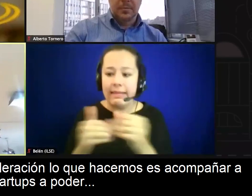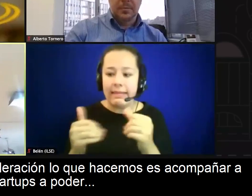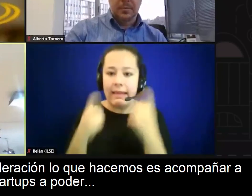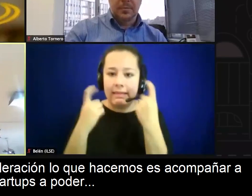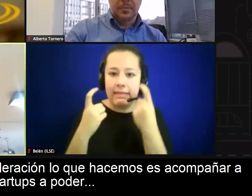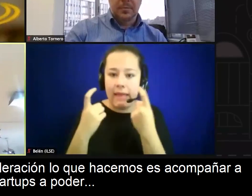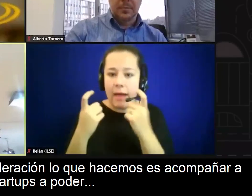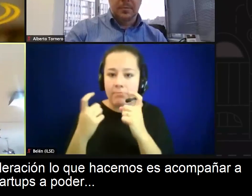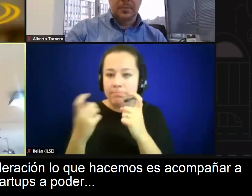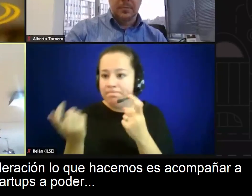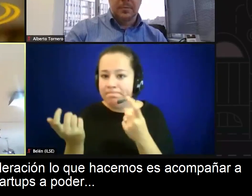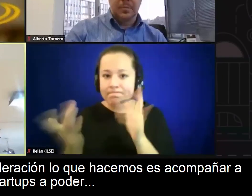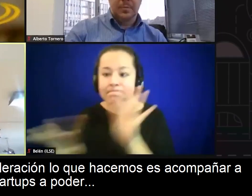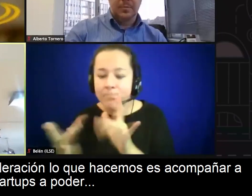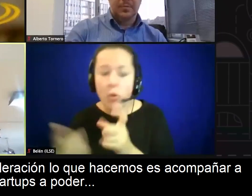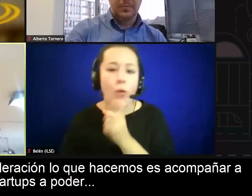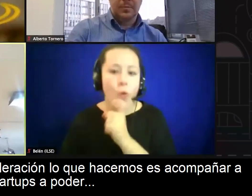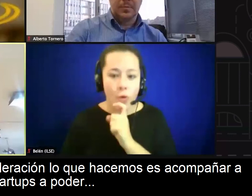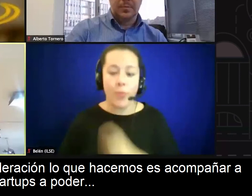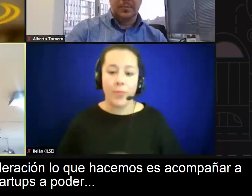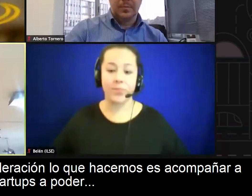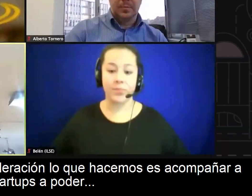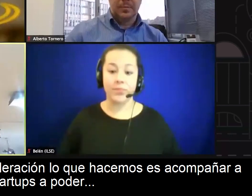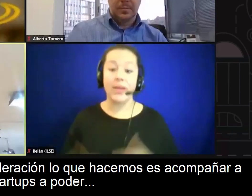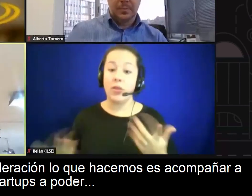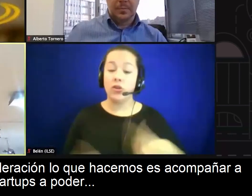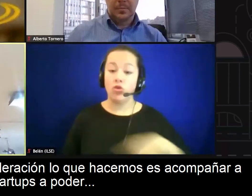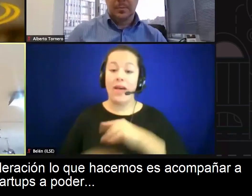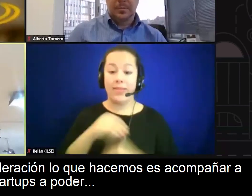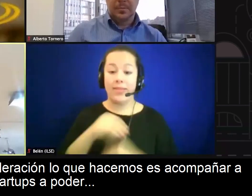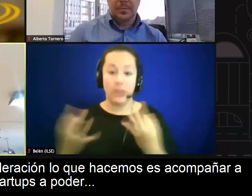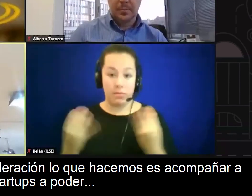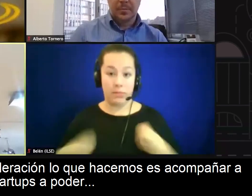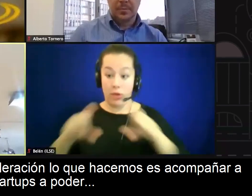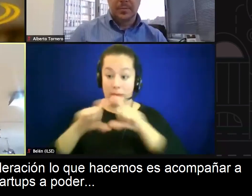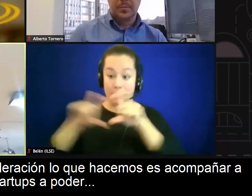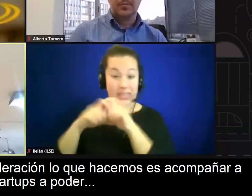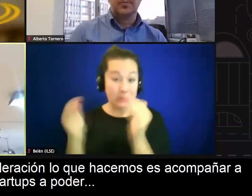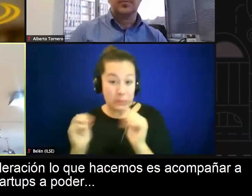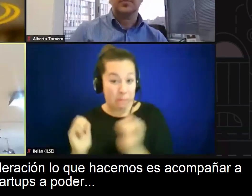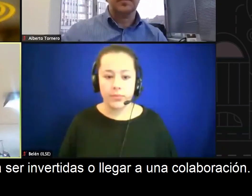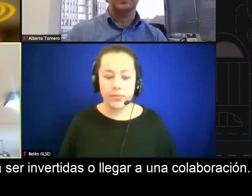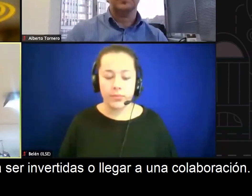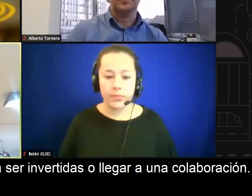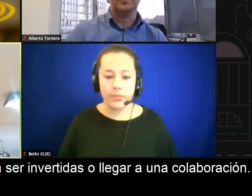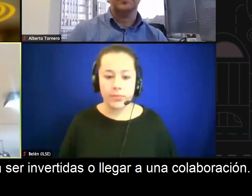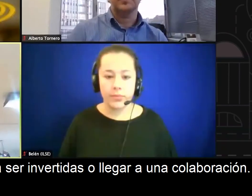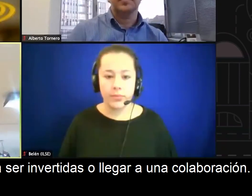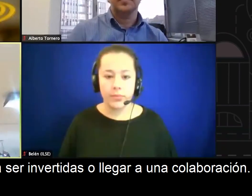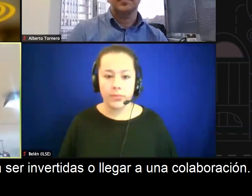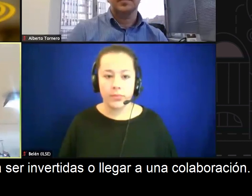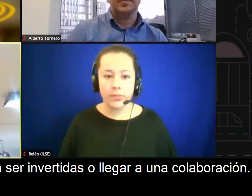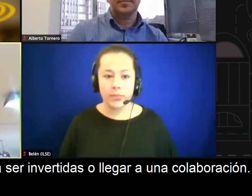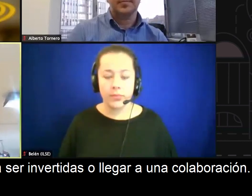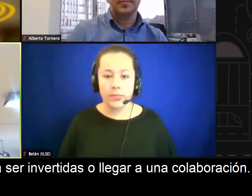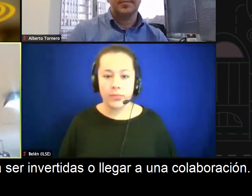forma, en nuestra aceleración, lo que hacemos es acompañar a estas startups a poder de esta forma ser